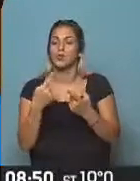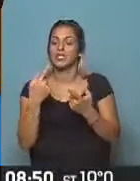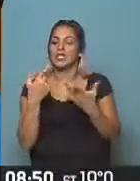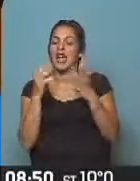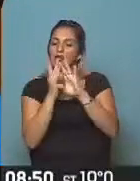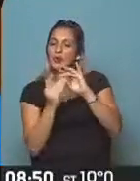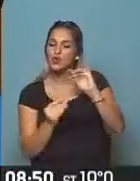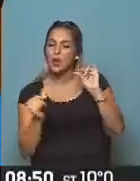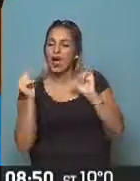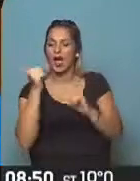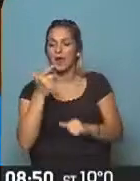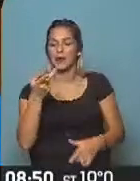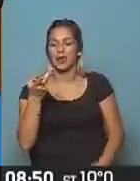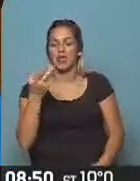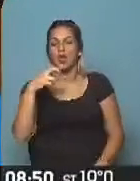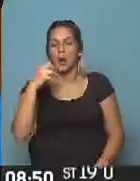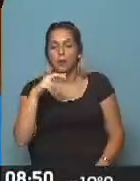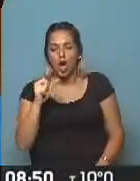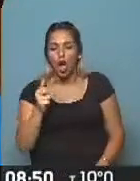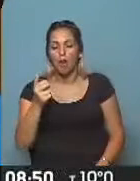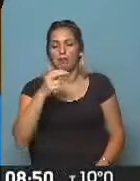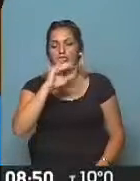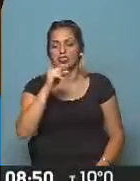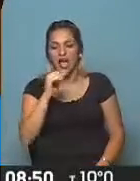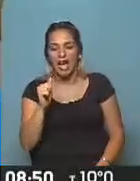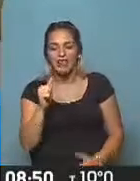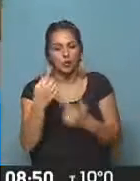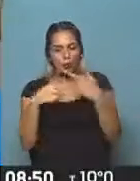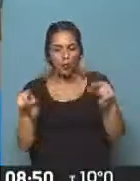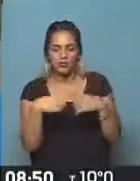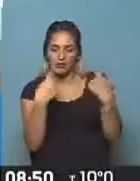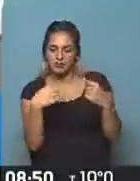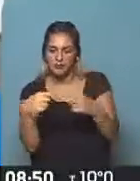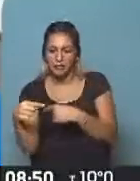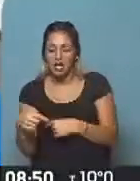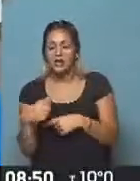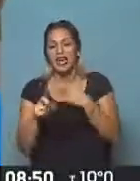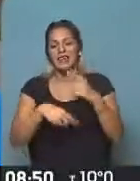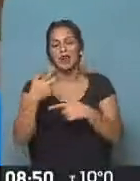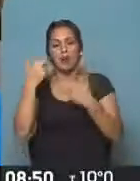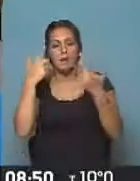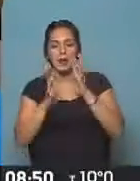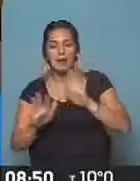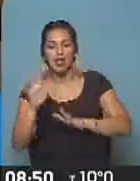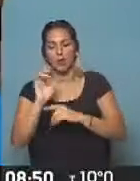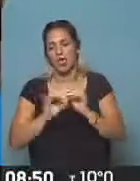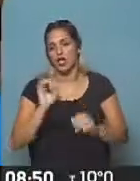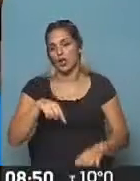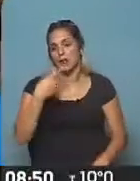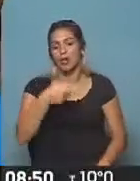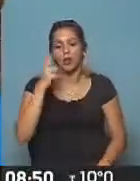del pop de la danza contemporáneo neoclásica y para después prepararnos para 2019 cuando